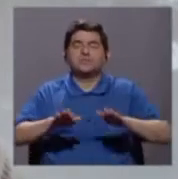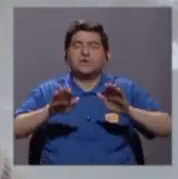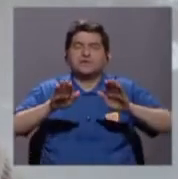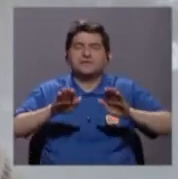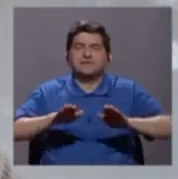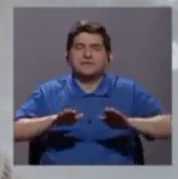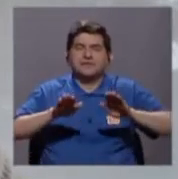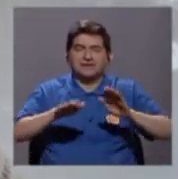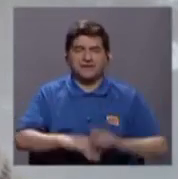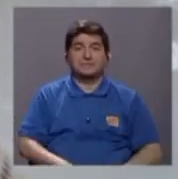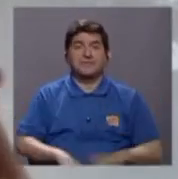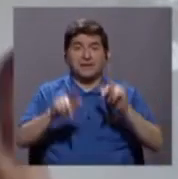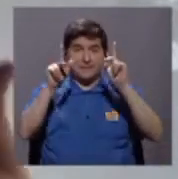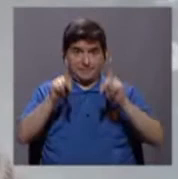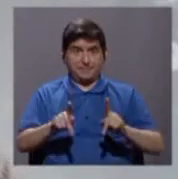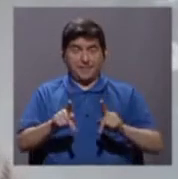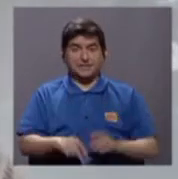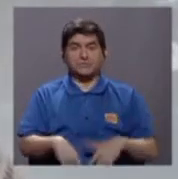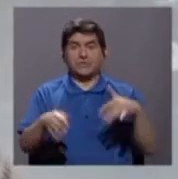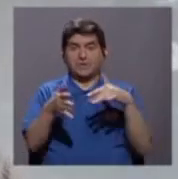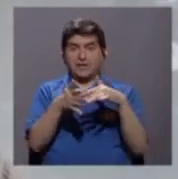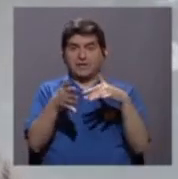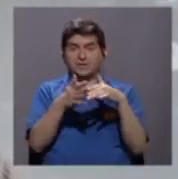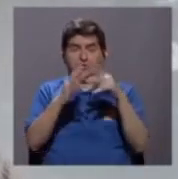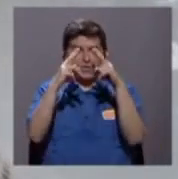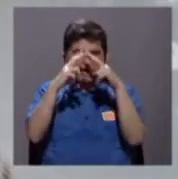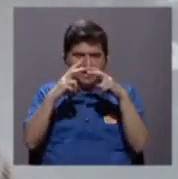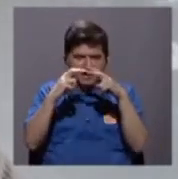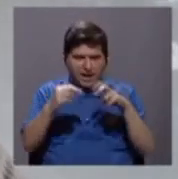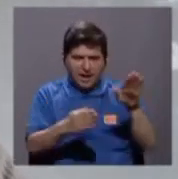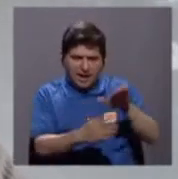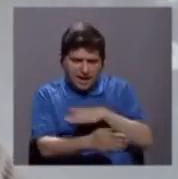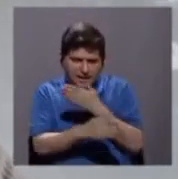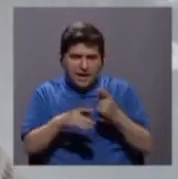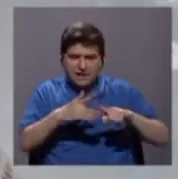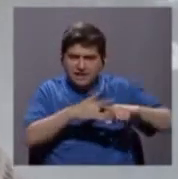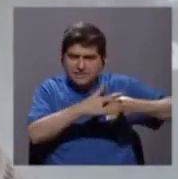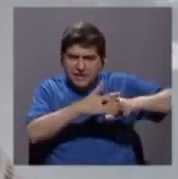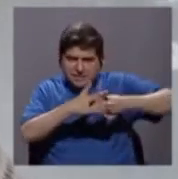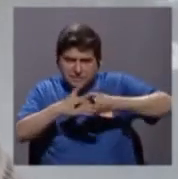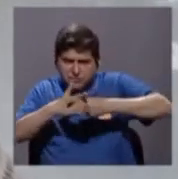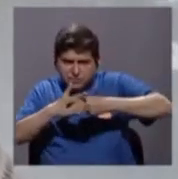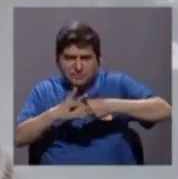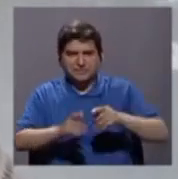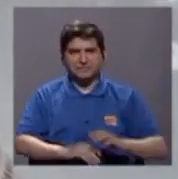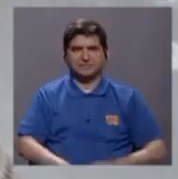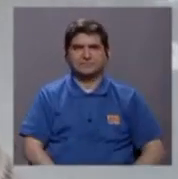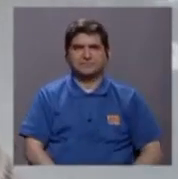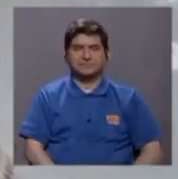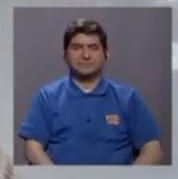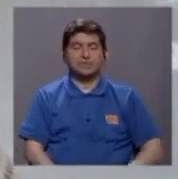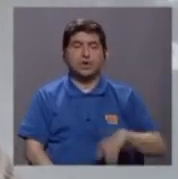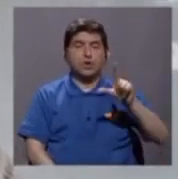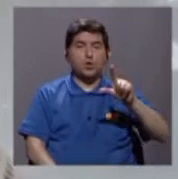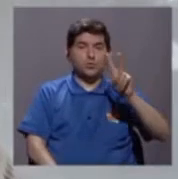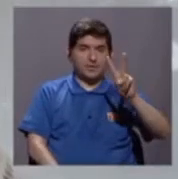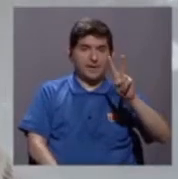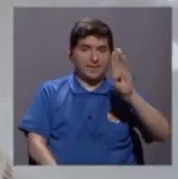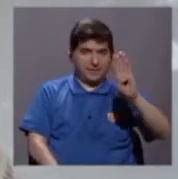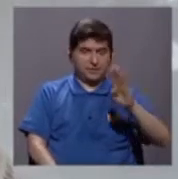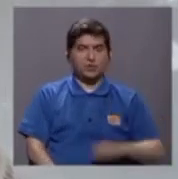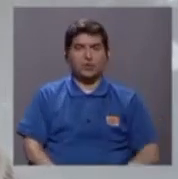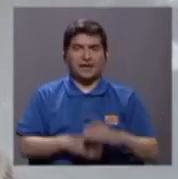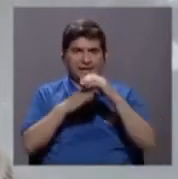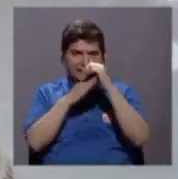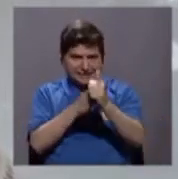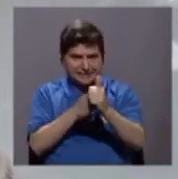Entonces, para los que estudiamos un poco análisis musical y de instrumentación, Beethoven fue uno de los pioneros en